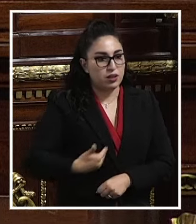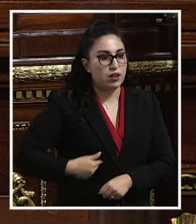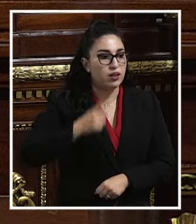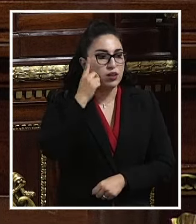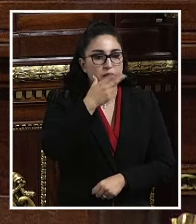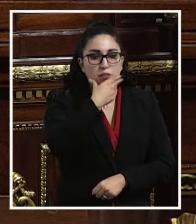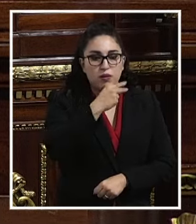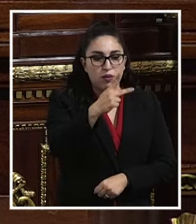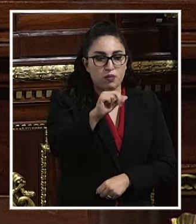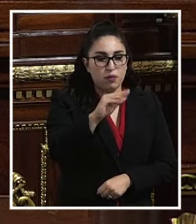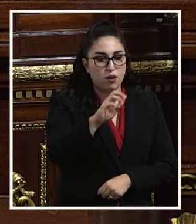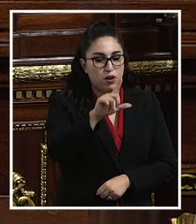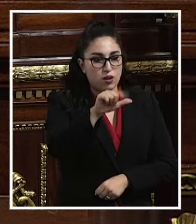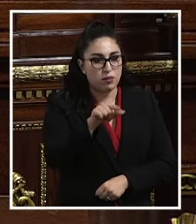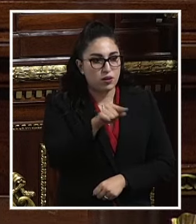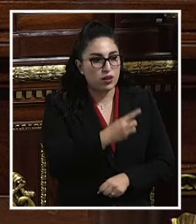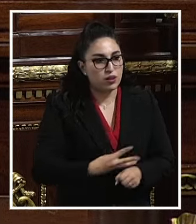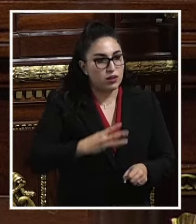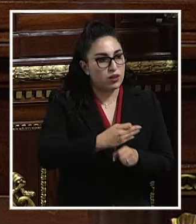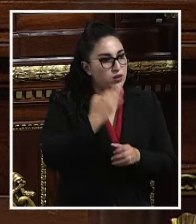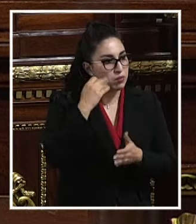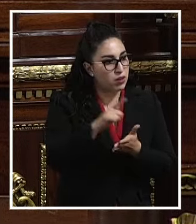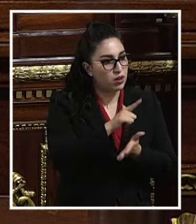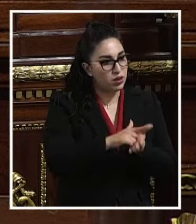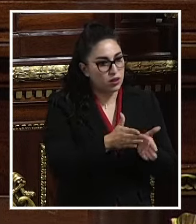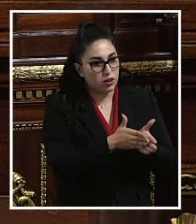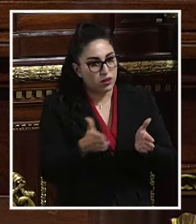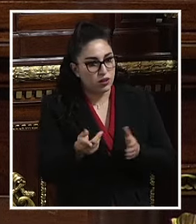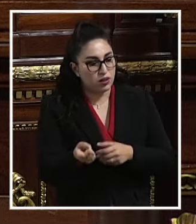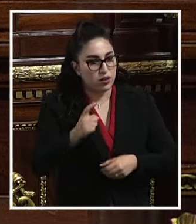de la tercera legislatura de la Asamblea Legislativa.